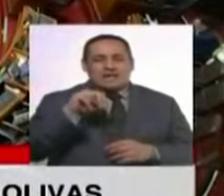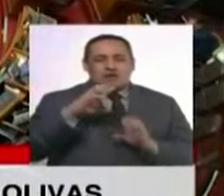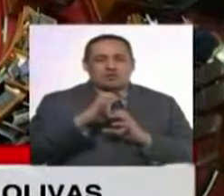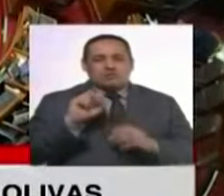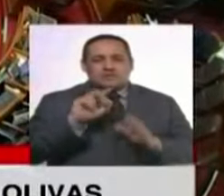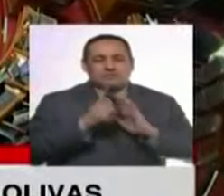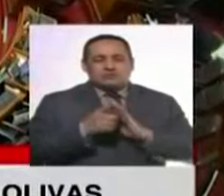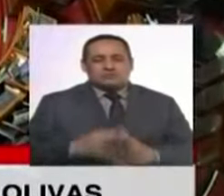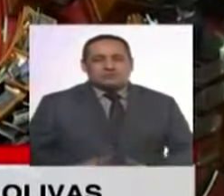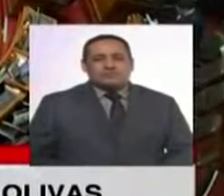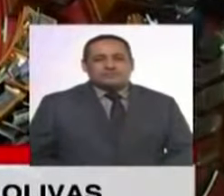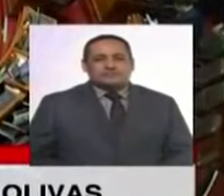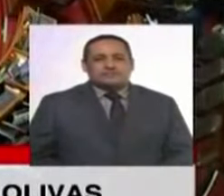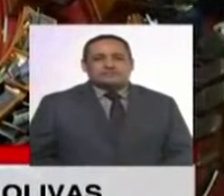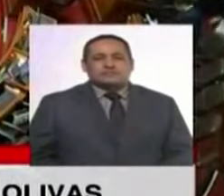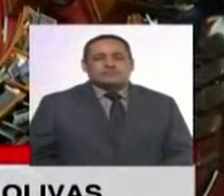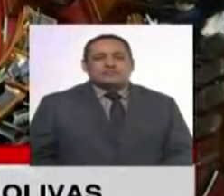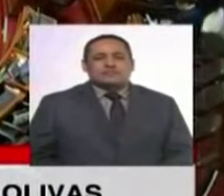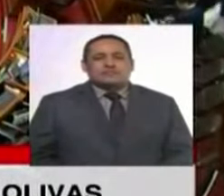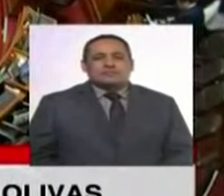minutos acción popular